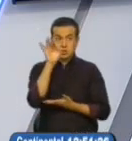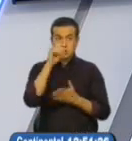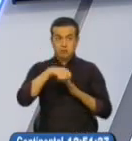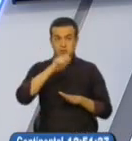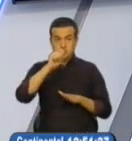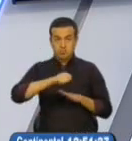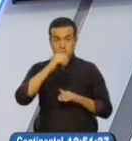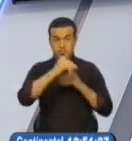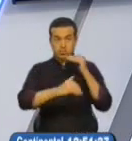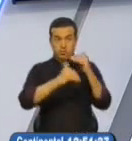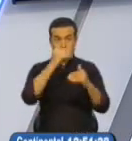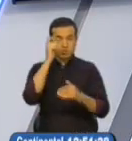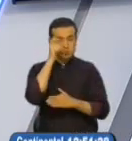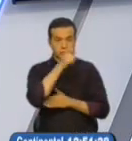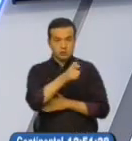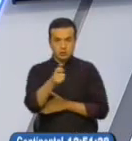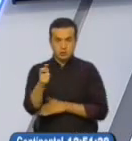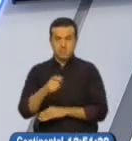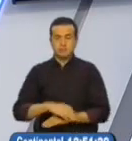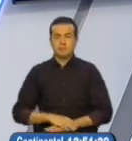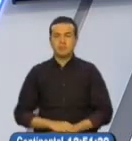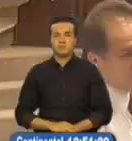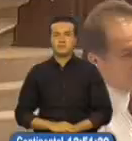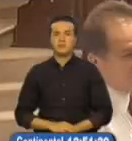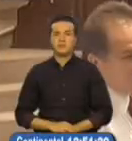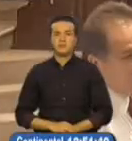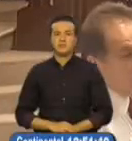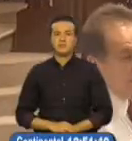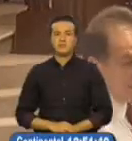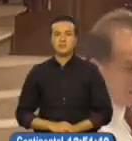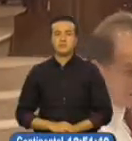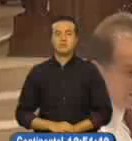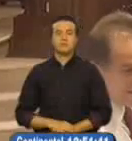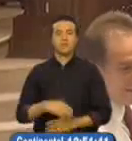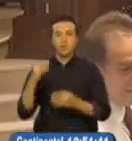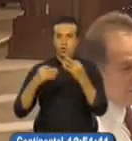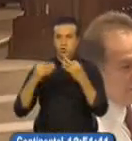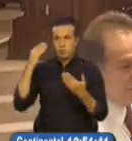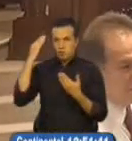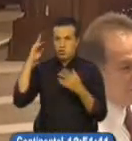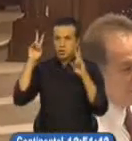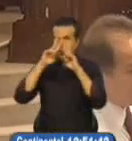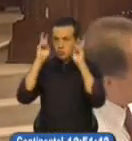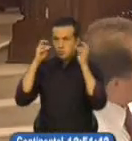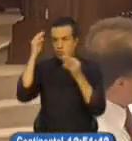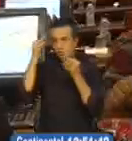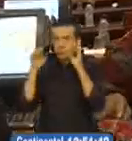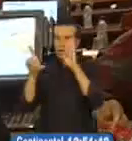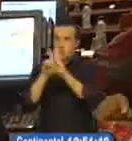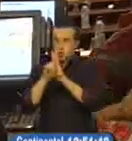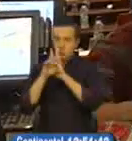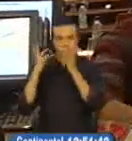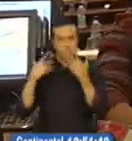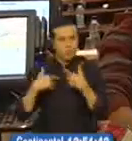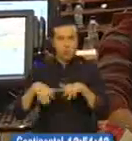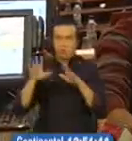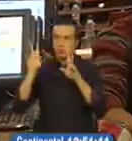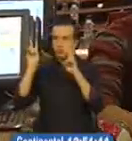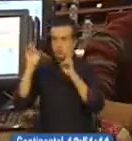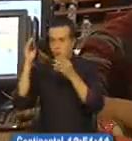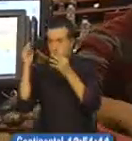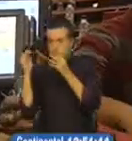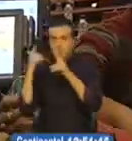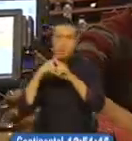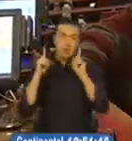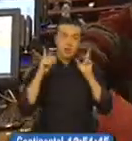este proceso de fiscalización. Una cosa es el enjuiciamiento en el ámbito jurídico legal en cualquiera de sus campos y